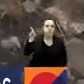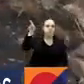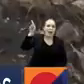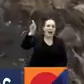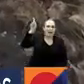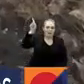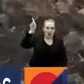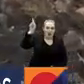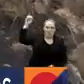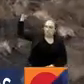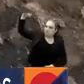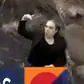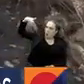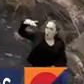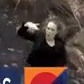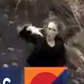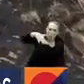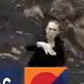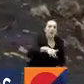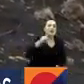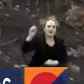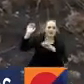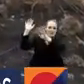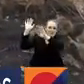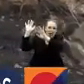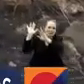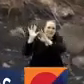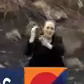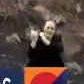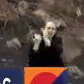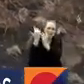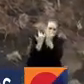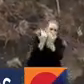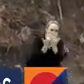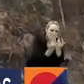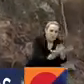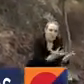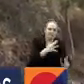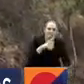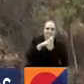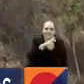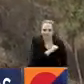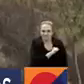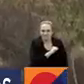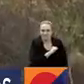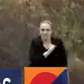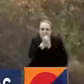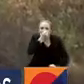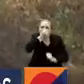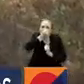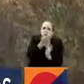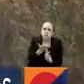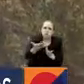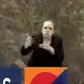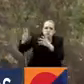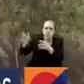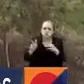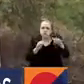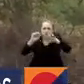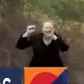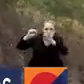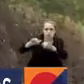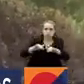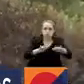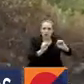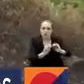arriba. De ahí en adelante empezó a correr y desafortunadamente fueron vientos muy fuertes y empezaron a